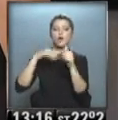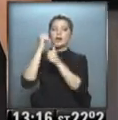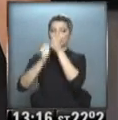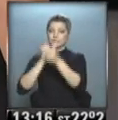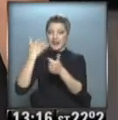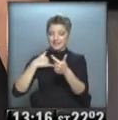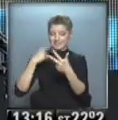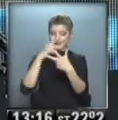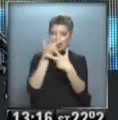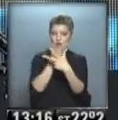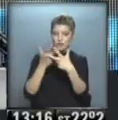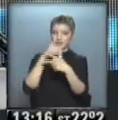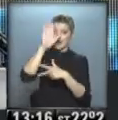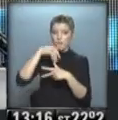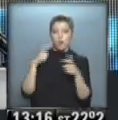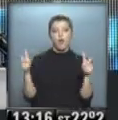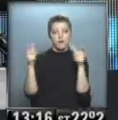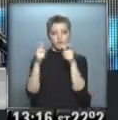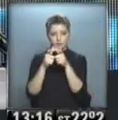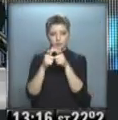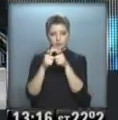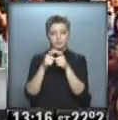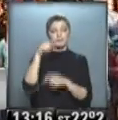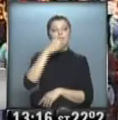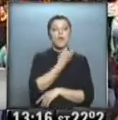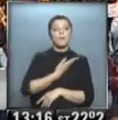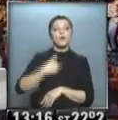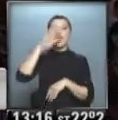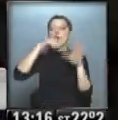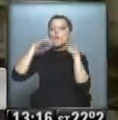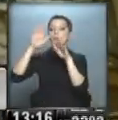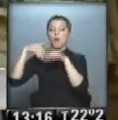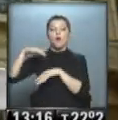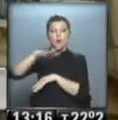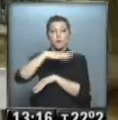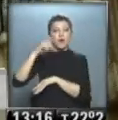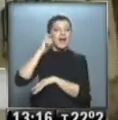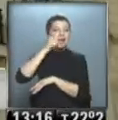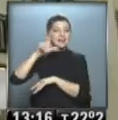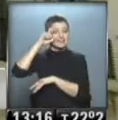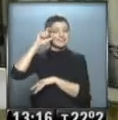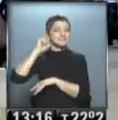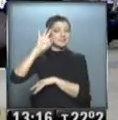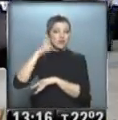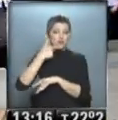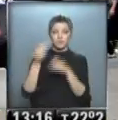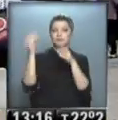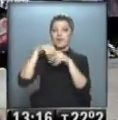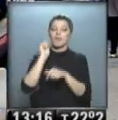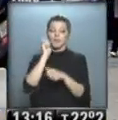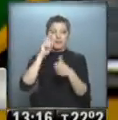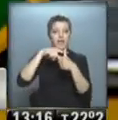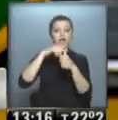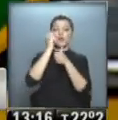Argentina. La convocatoria del gobierno en Río Gallegos abarca a la Unión Industrial, la Asociación